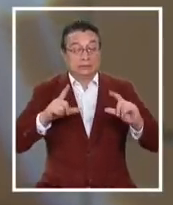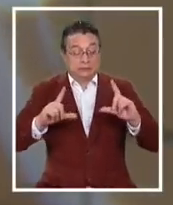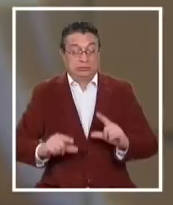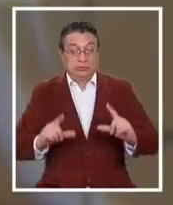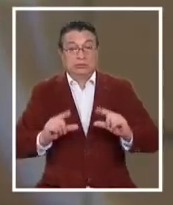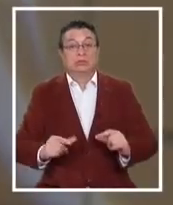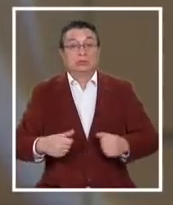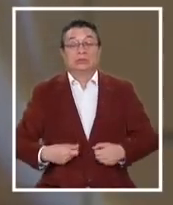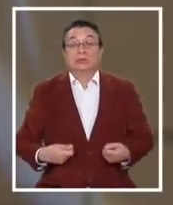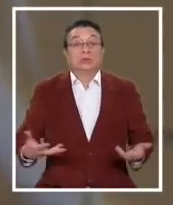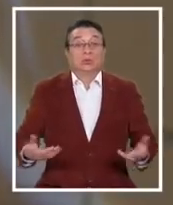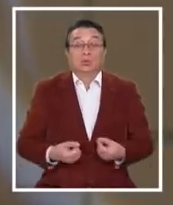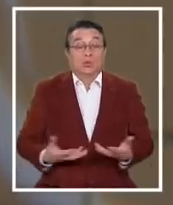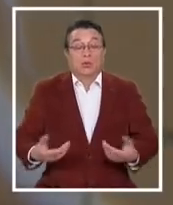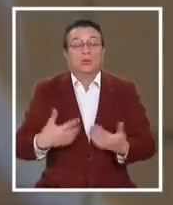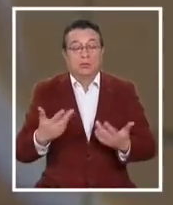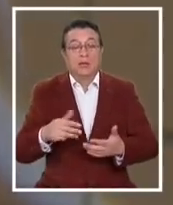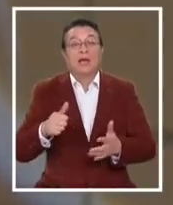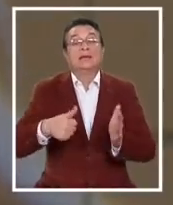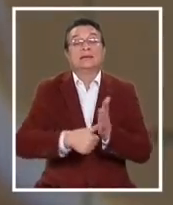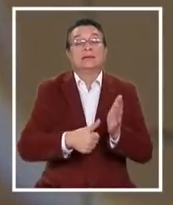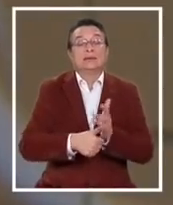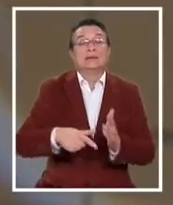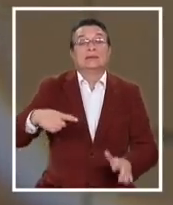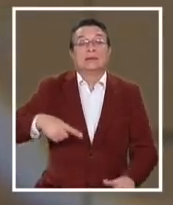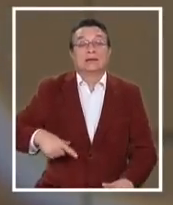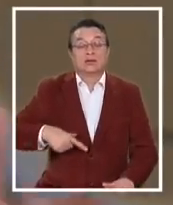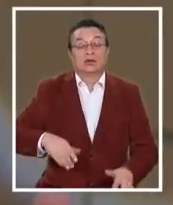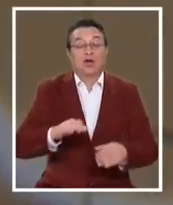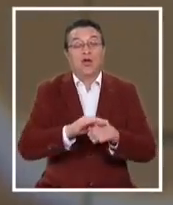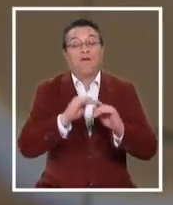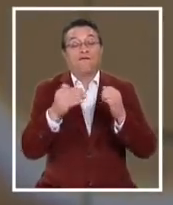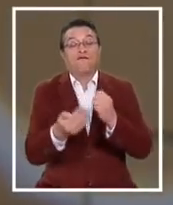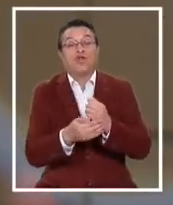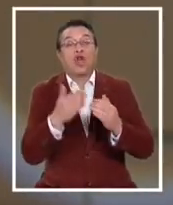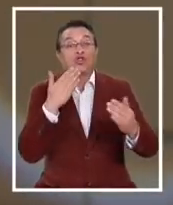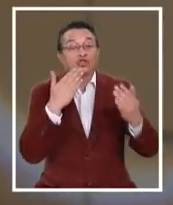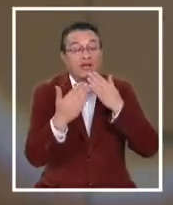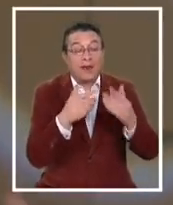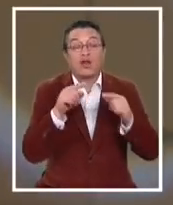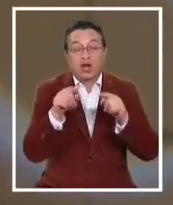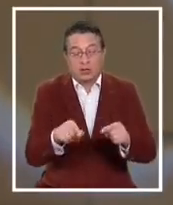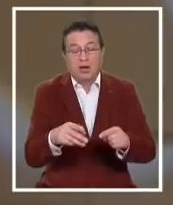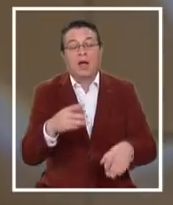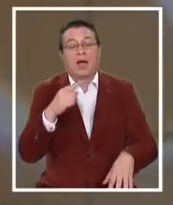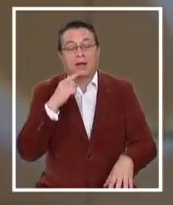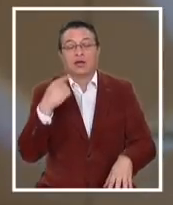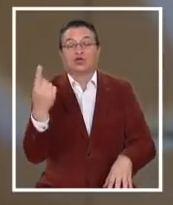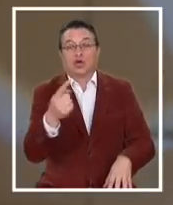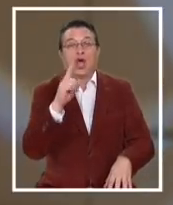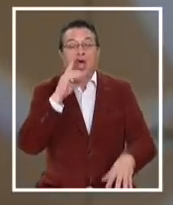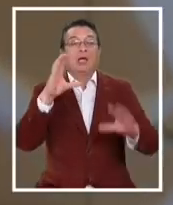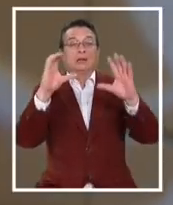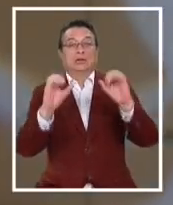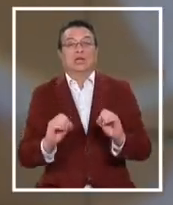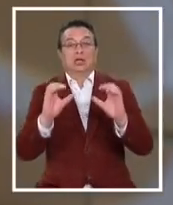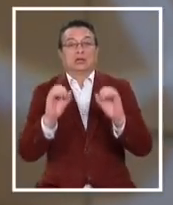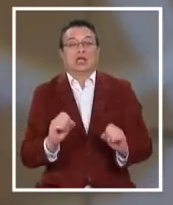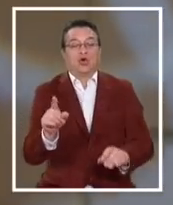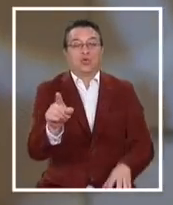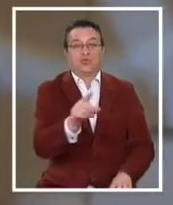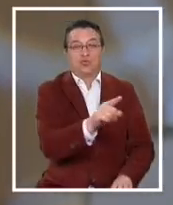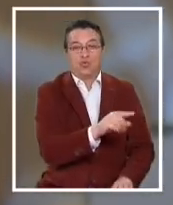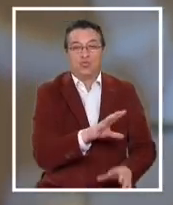ingresos, más allá de los seguros de cesantía que, salvo el Fondo Solidario, en parte importante son propios y hoy día muchos están en cero.